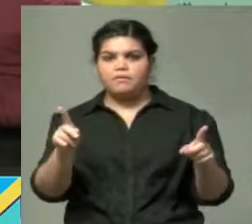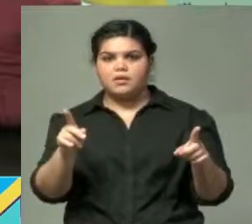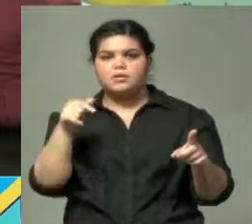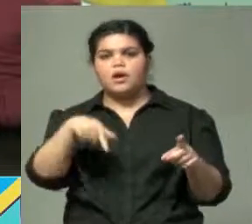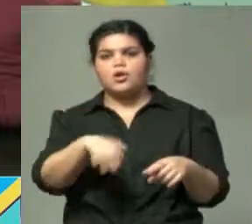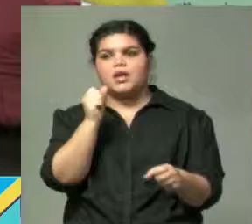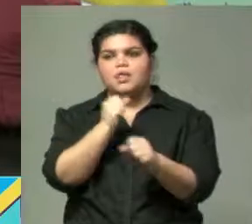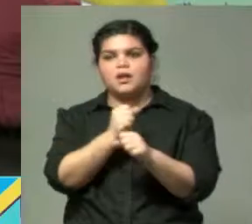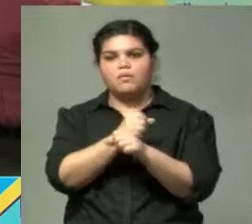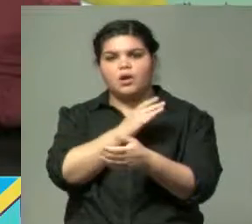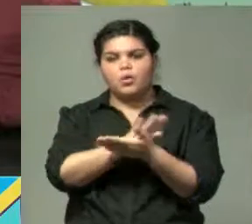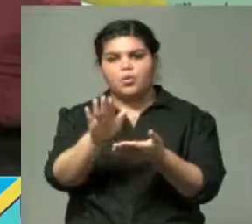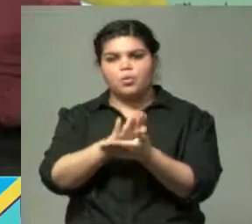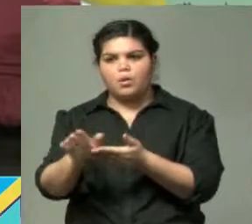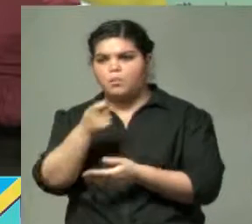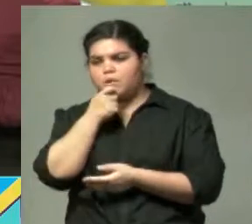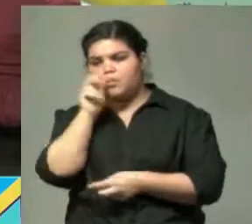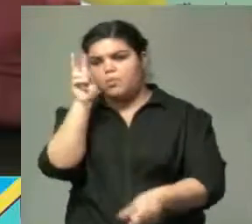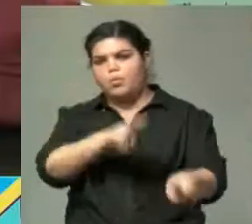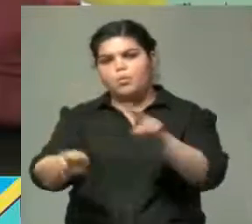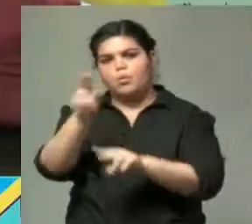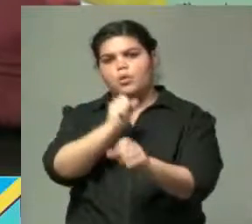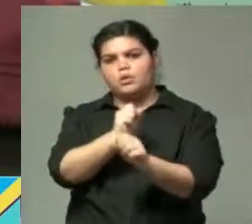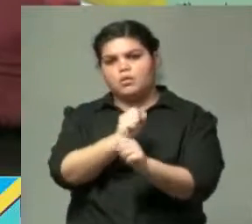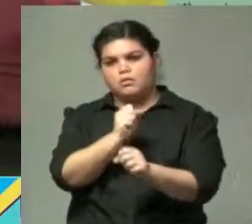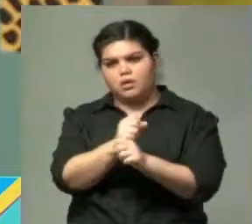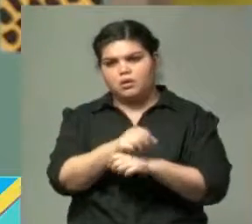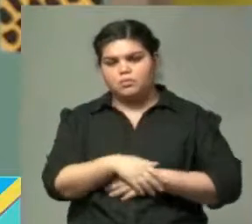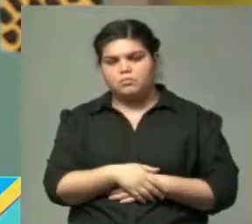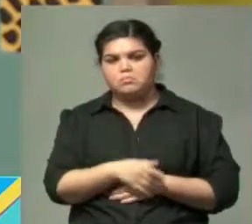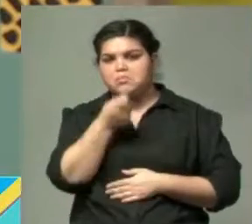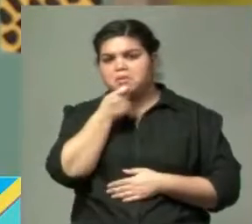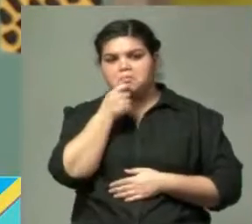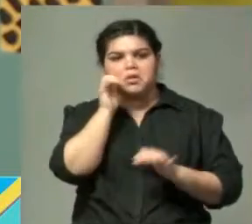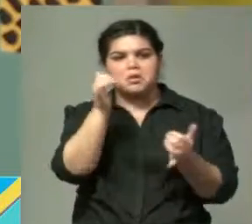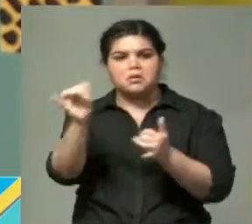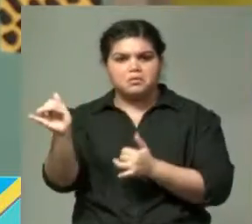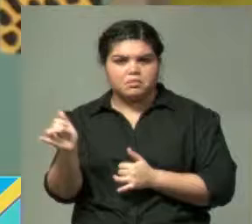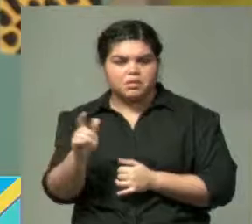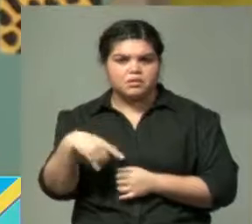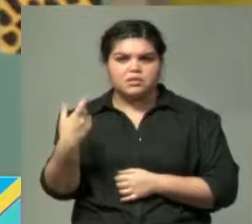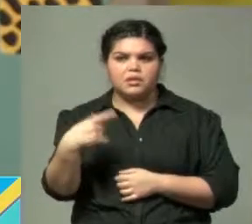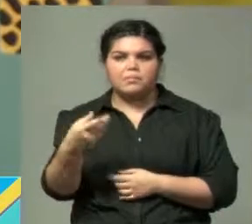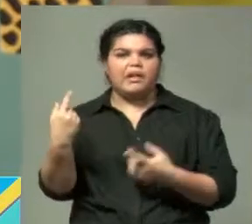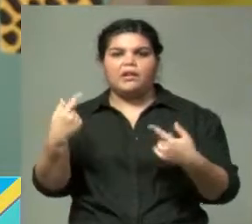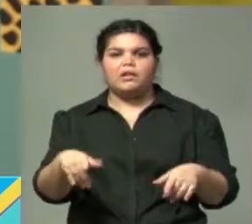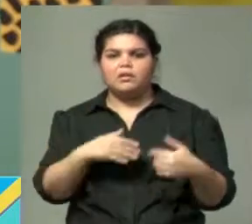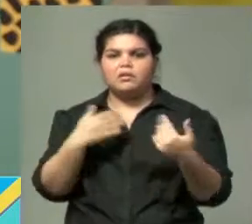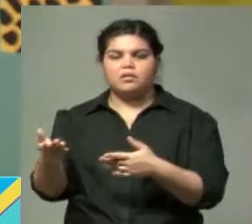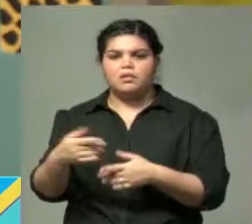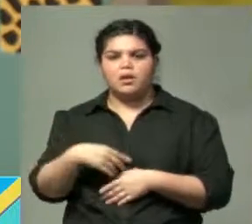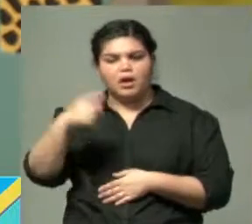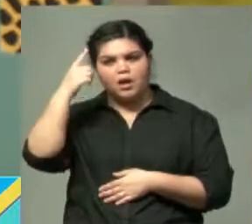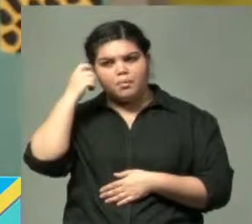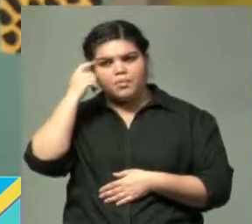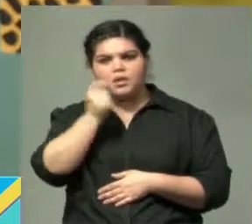al estilo de busca empleo, ¿no? Suponete, ustedes los jóvenes, gran parte de su tiempo lo dedican a aprender a hacer una